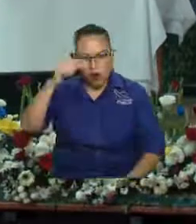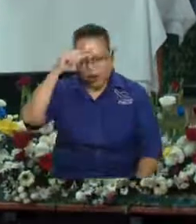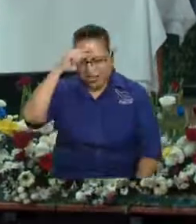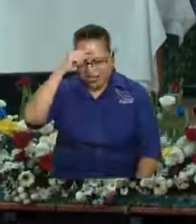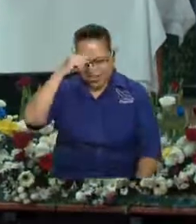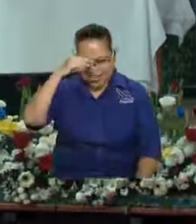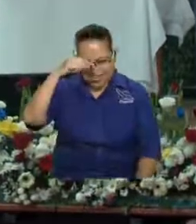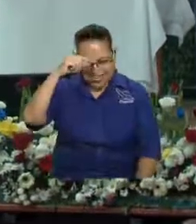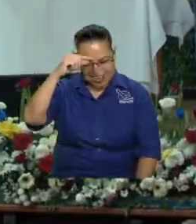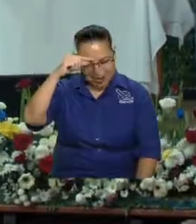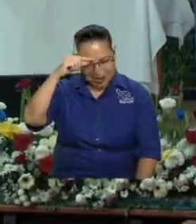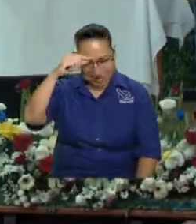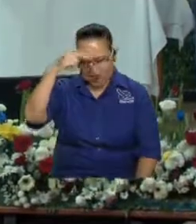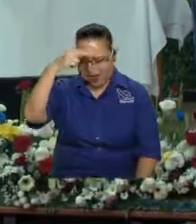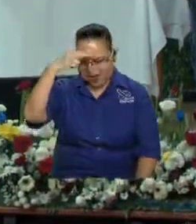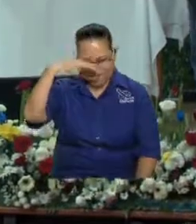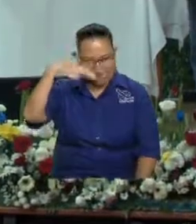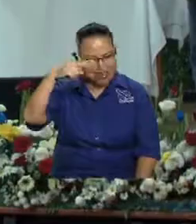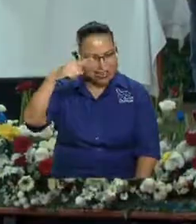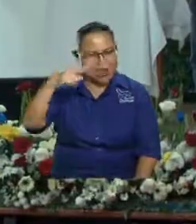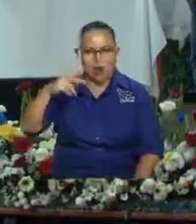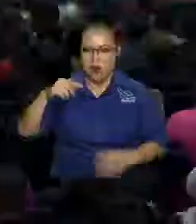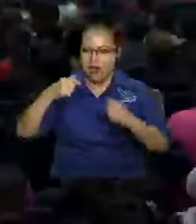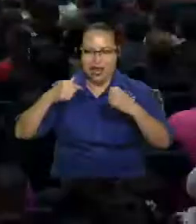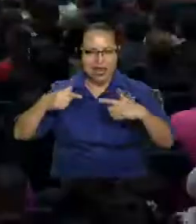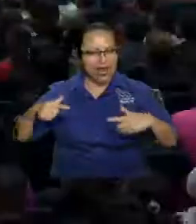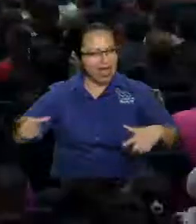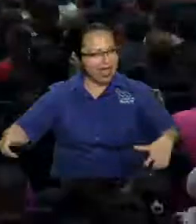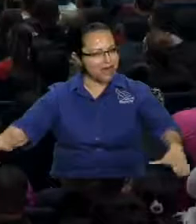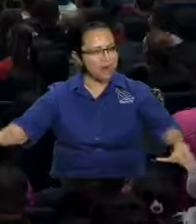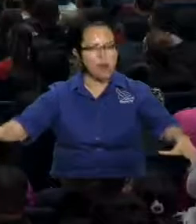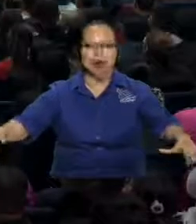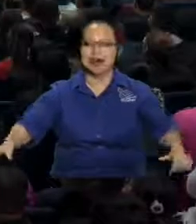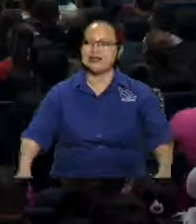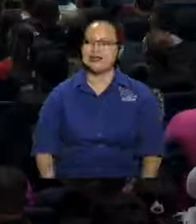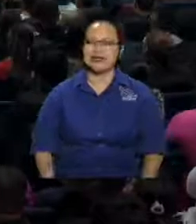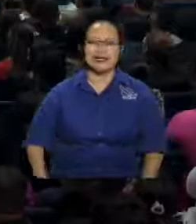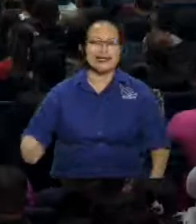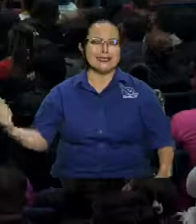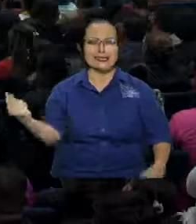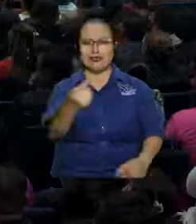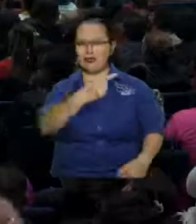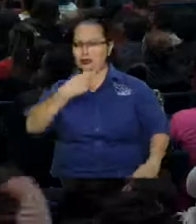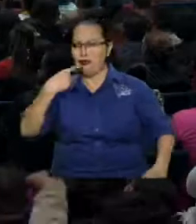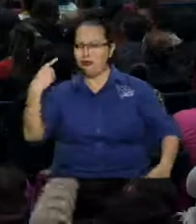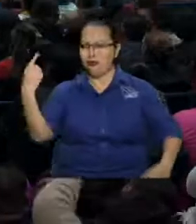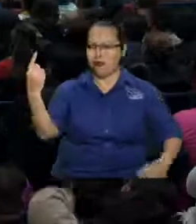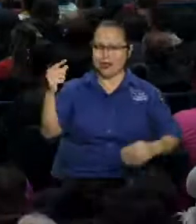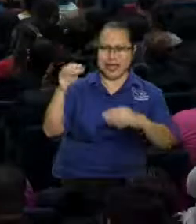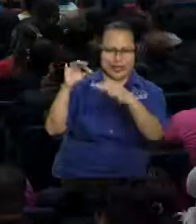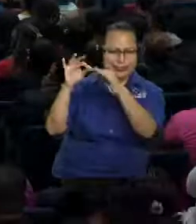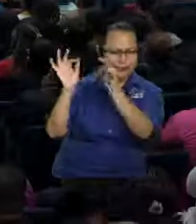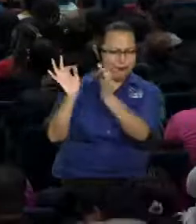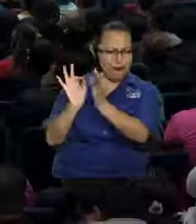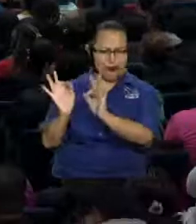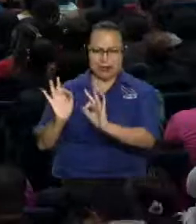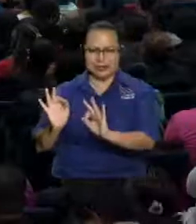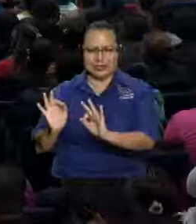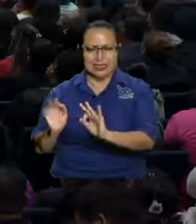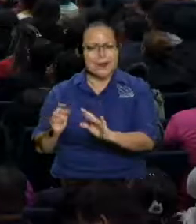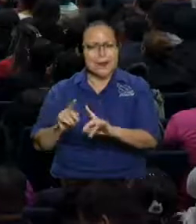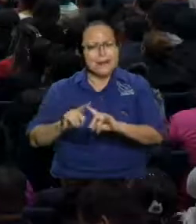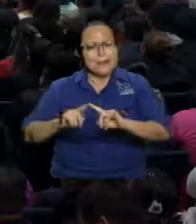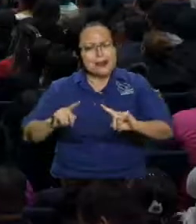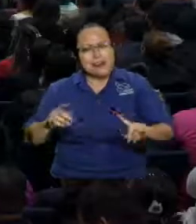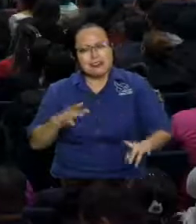hebreo, español, inglés, arameo, en lenguas, jerigonza, y a